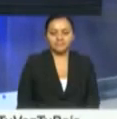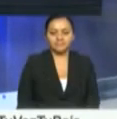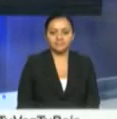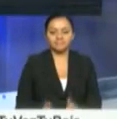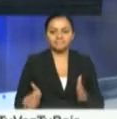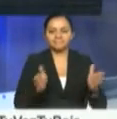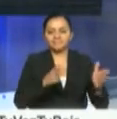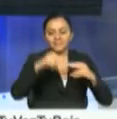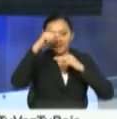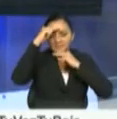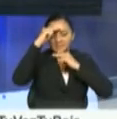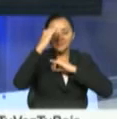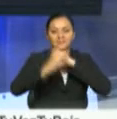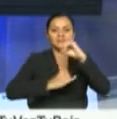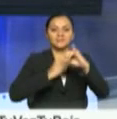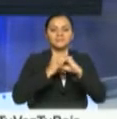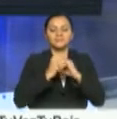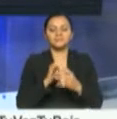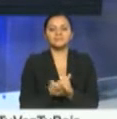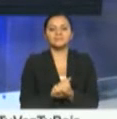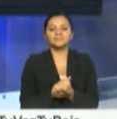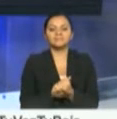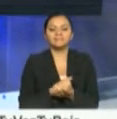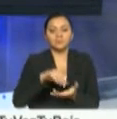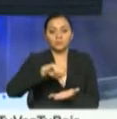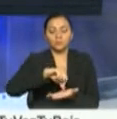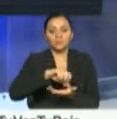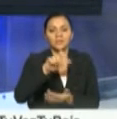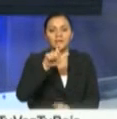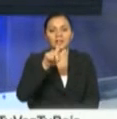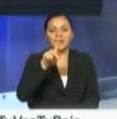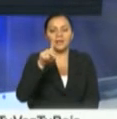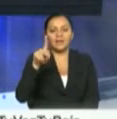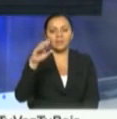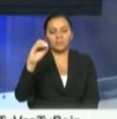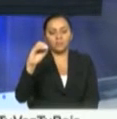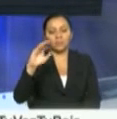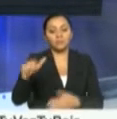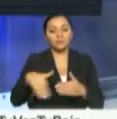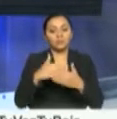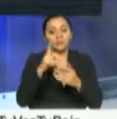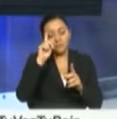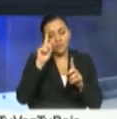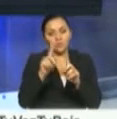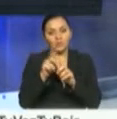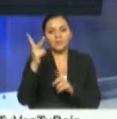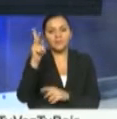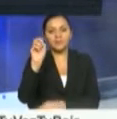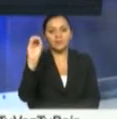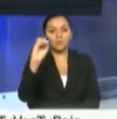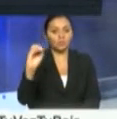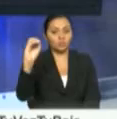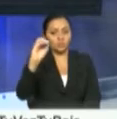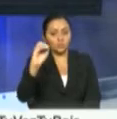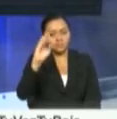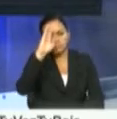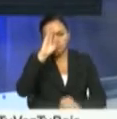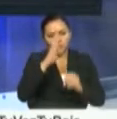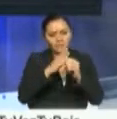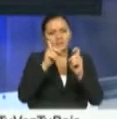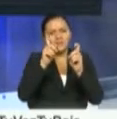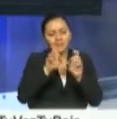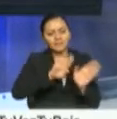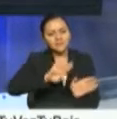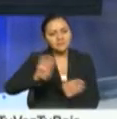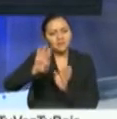Damos paso a las noticias internacionales. La ciudad de Alepo tendrá una nueva tregua pactada para el 20 de octubre. El objetivo es permitir